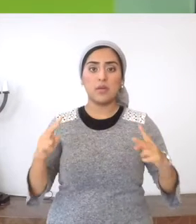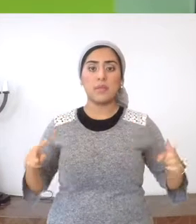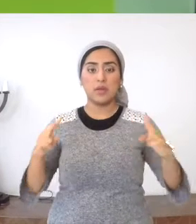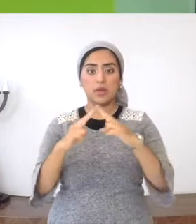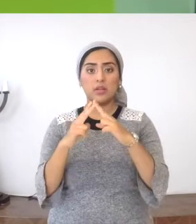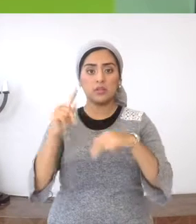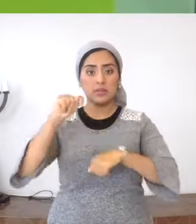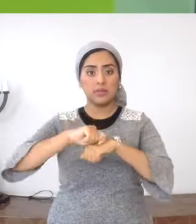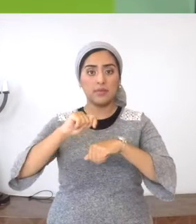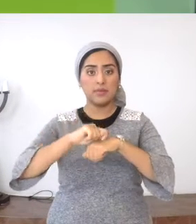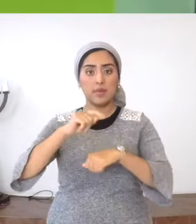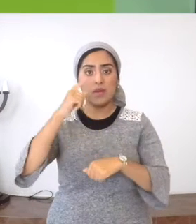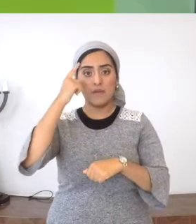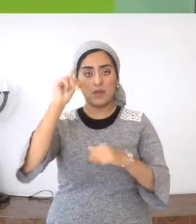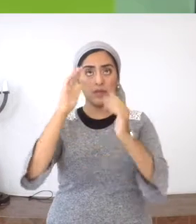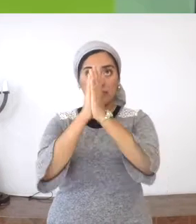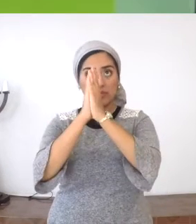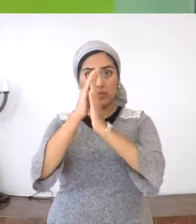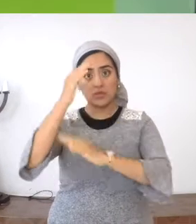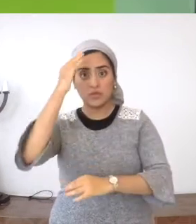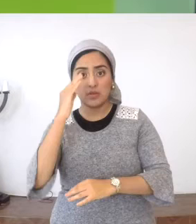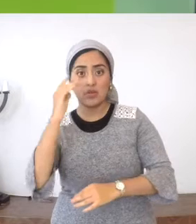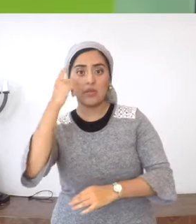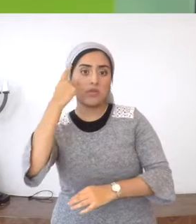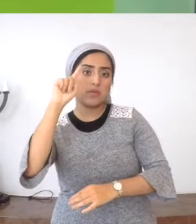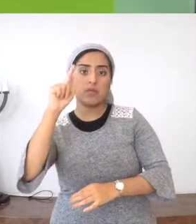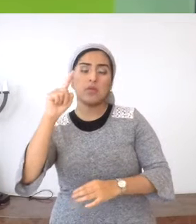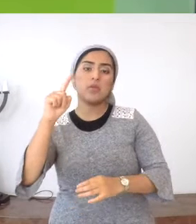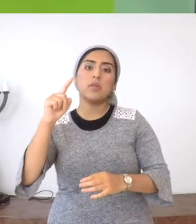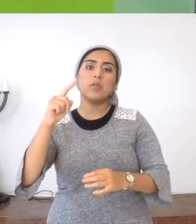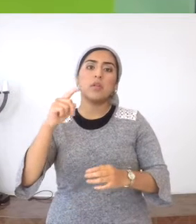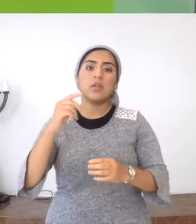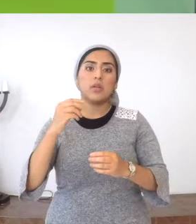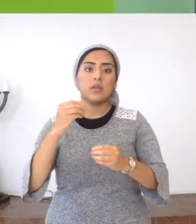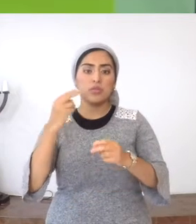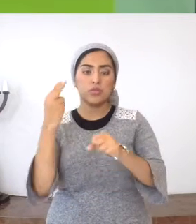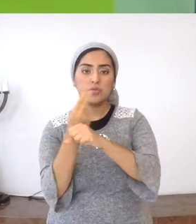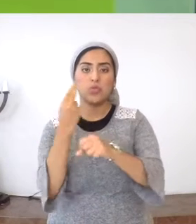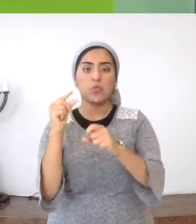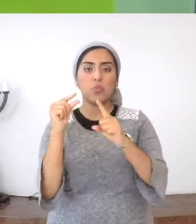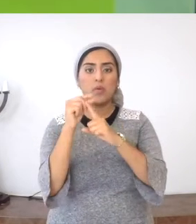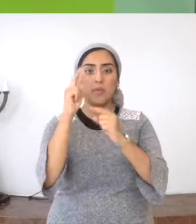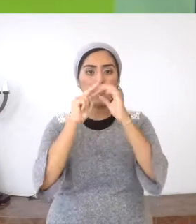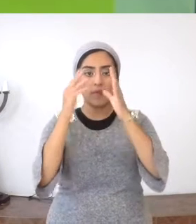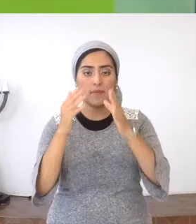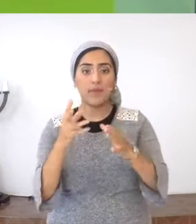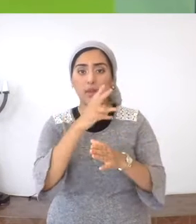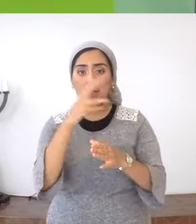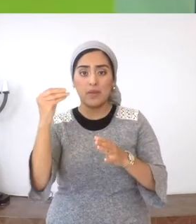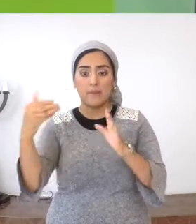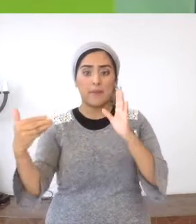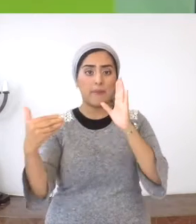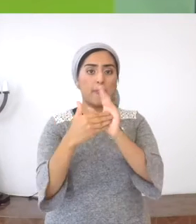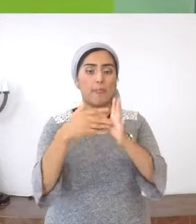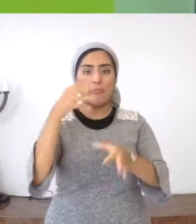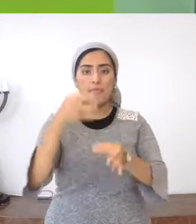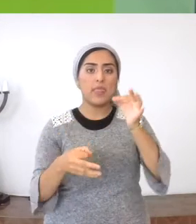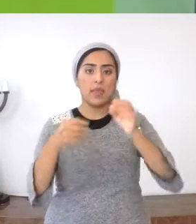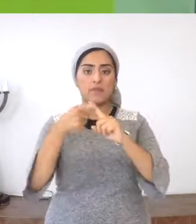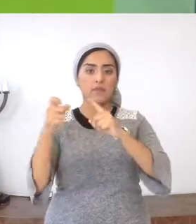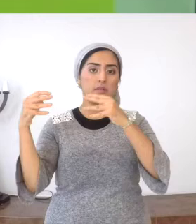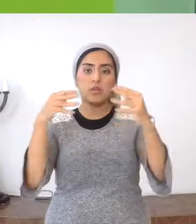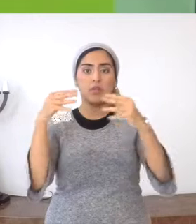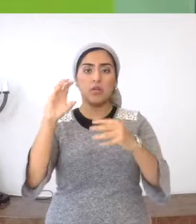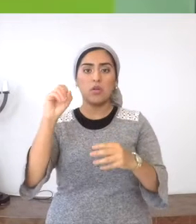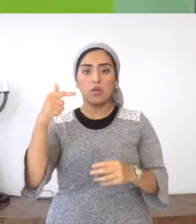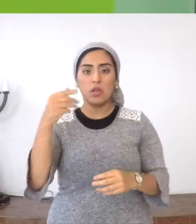las 70 naciones Ascendieron al monte Del templo Para rezarle a Dios Para que produzcan Las palabras De los profetas Y